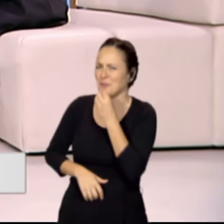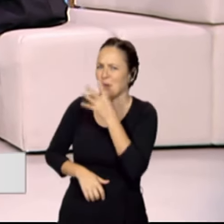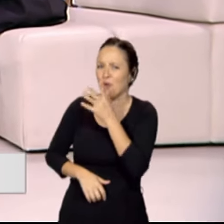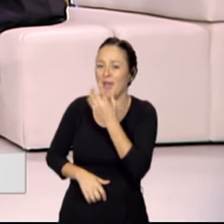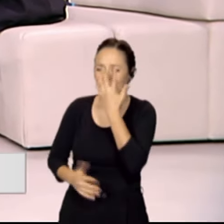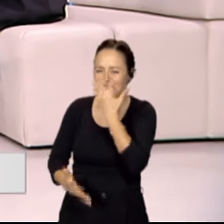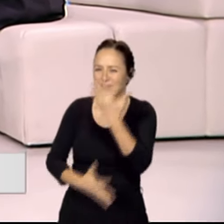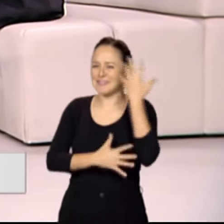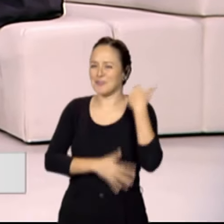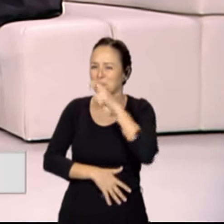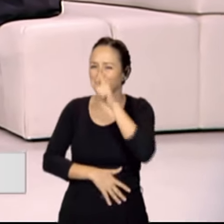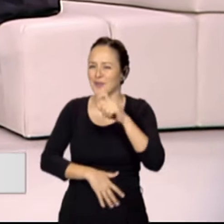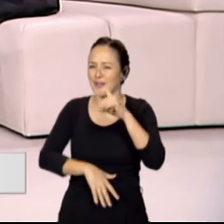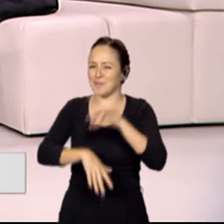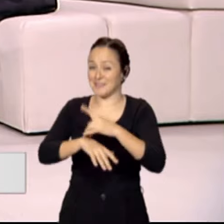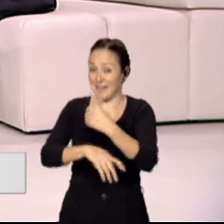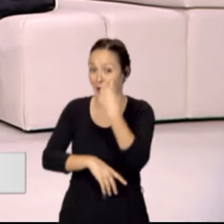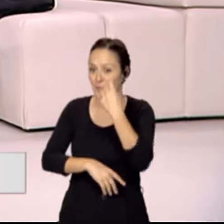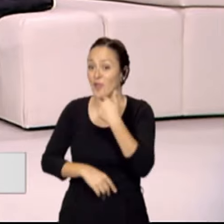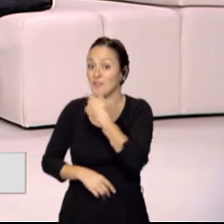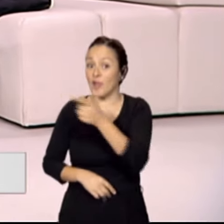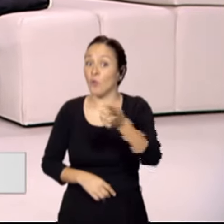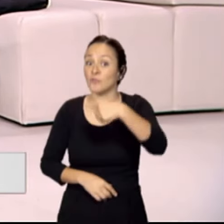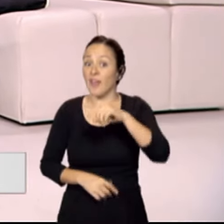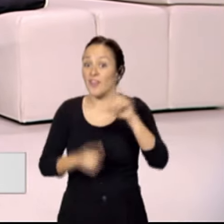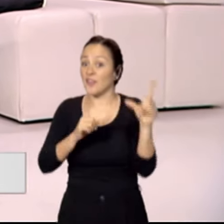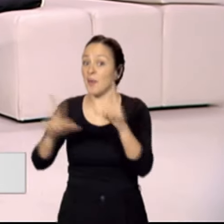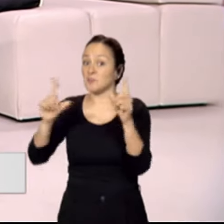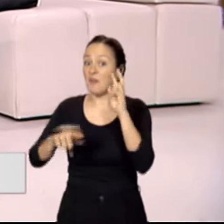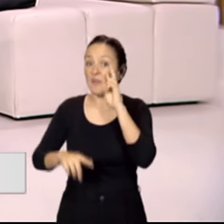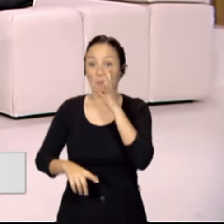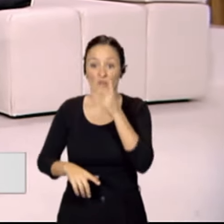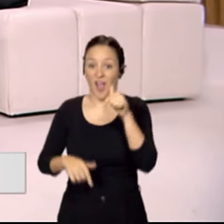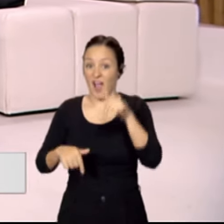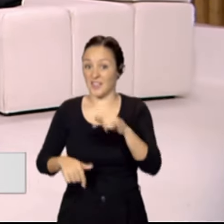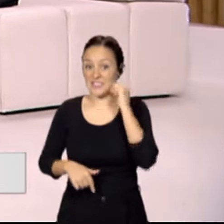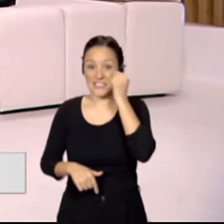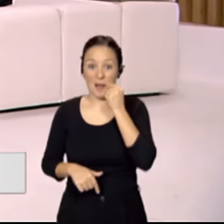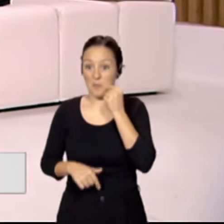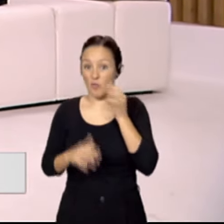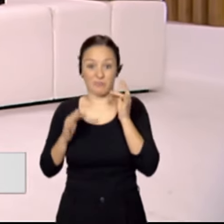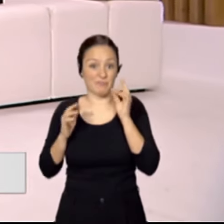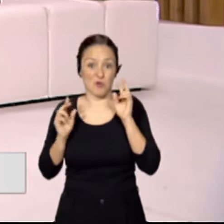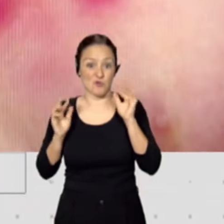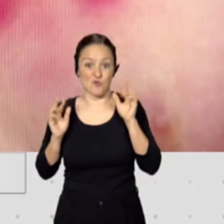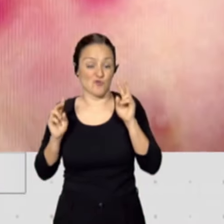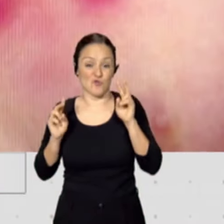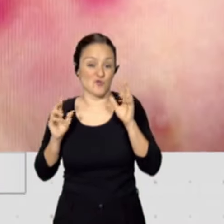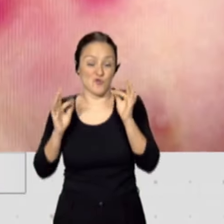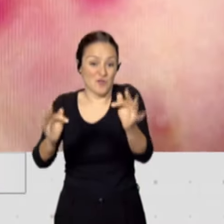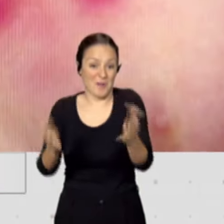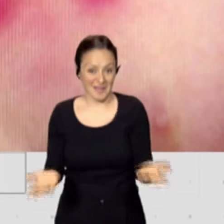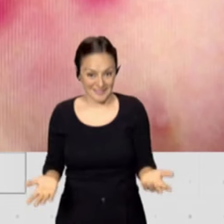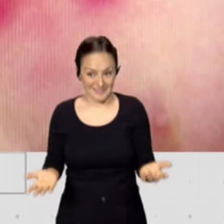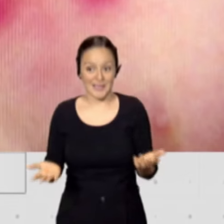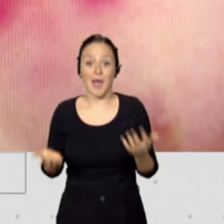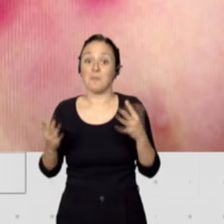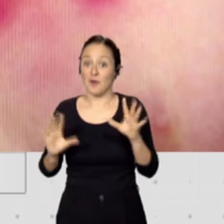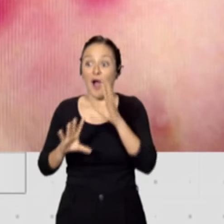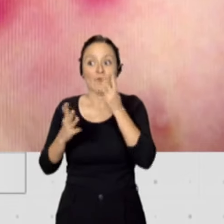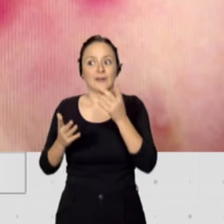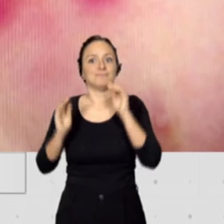decía a los alumnos de Medicina vean estas diapositivas porque nunca más van a ver casos de sarampión pero no ahora tenemos que recuperar esa diapositiva porque vamos a